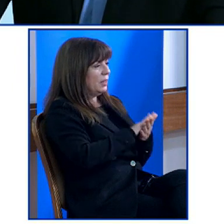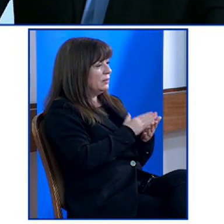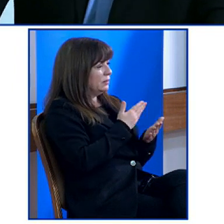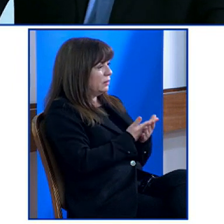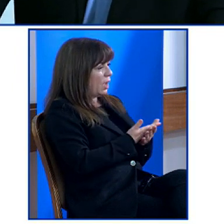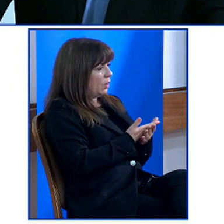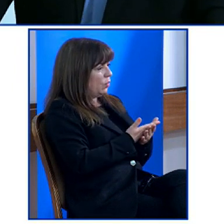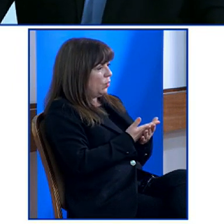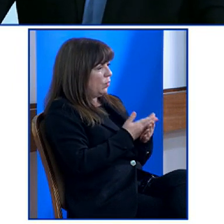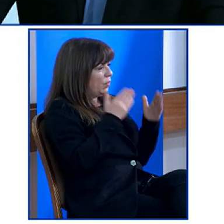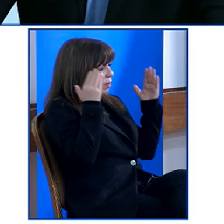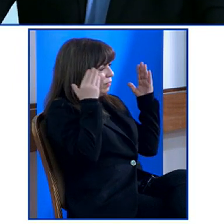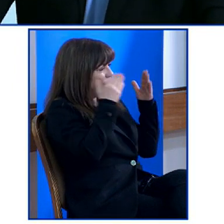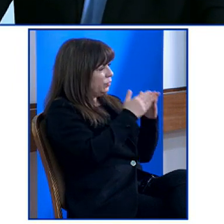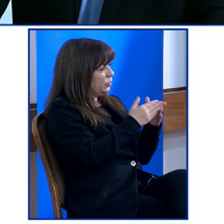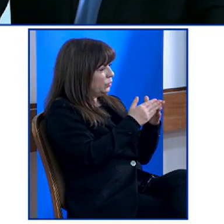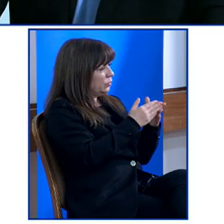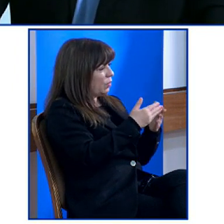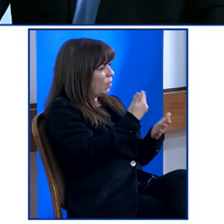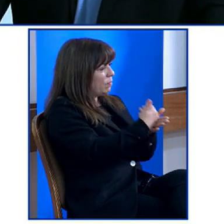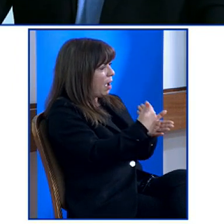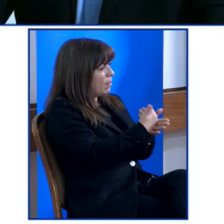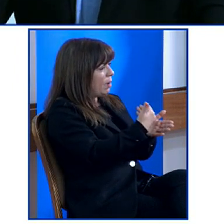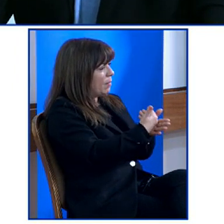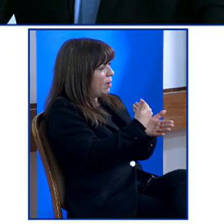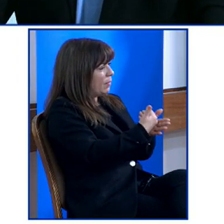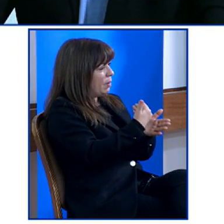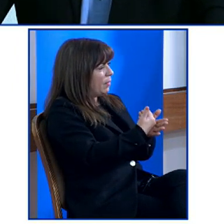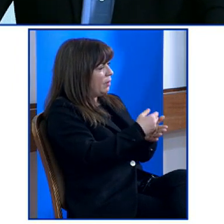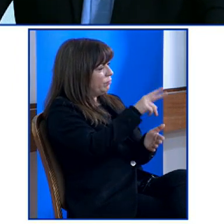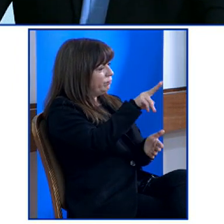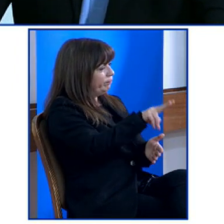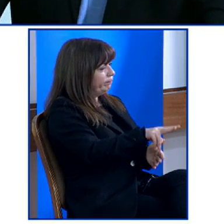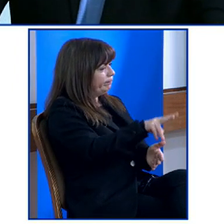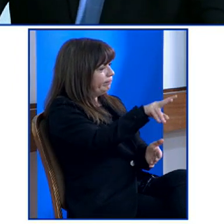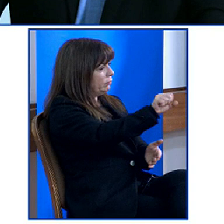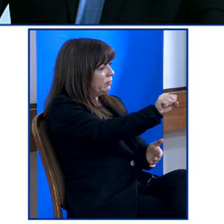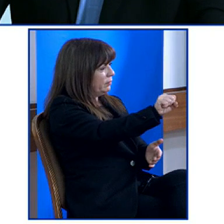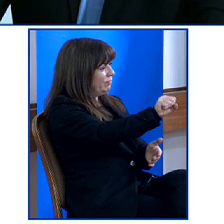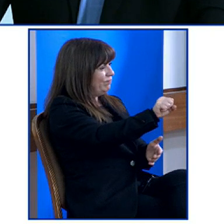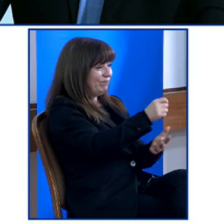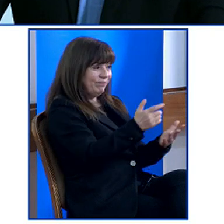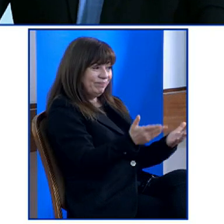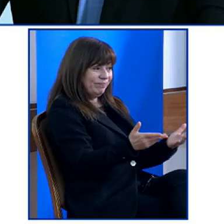salud en función de la demanda que se pronostica, que es un tema